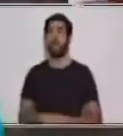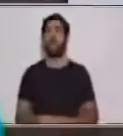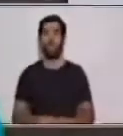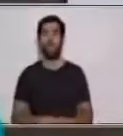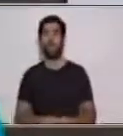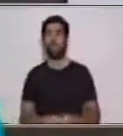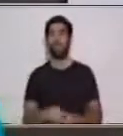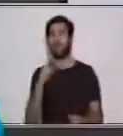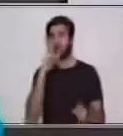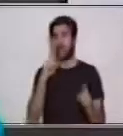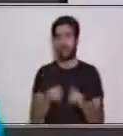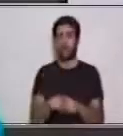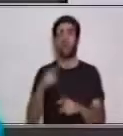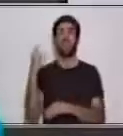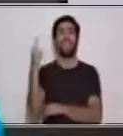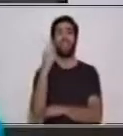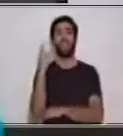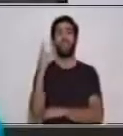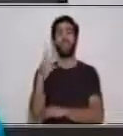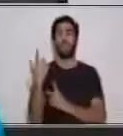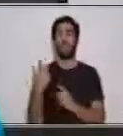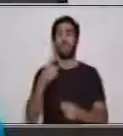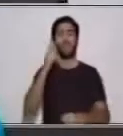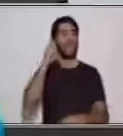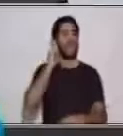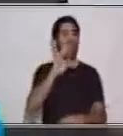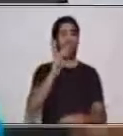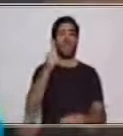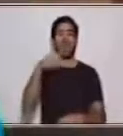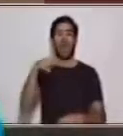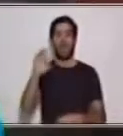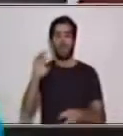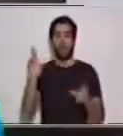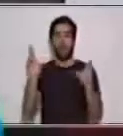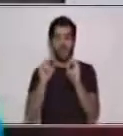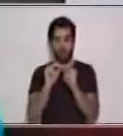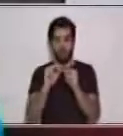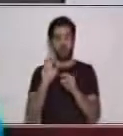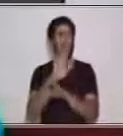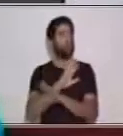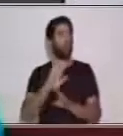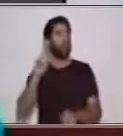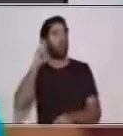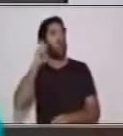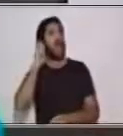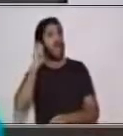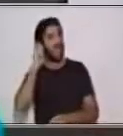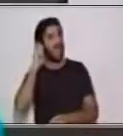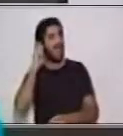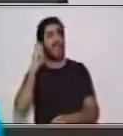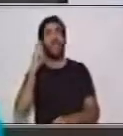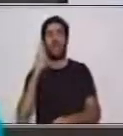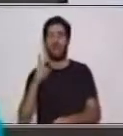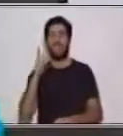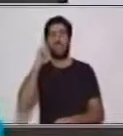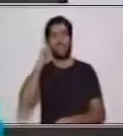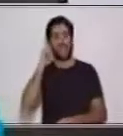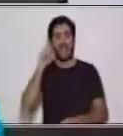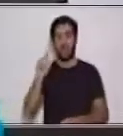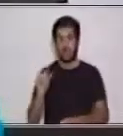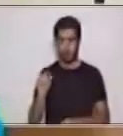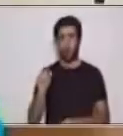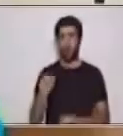bien importante, la abreviatura de gramo es una G, ¿sí? Una G minúscula.